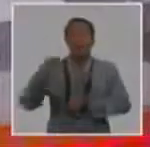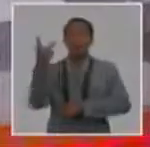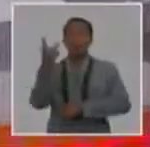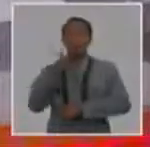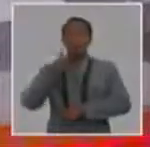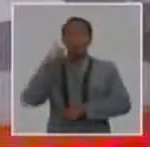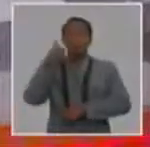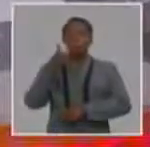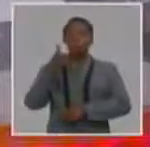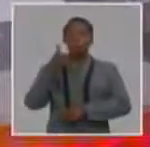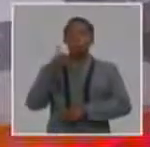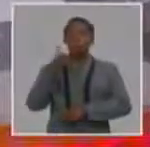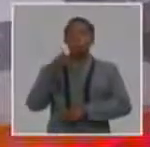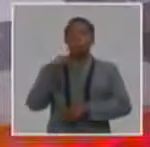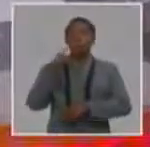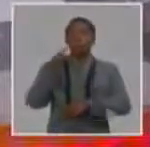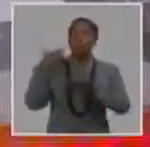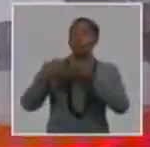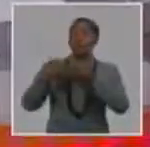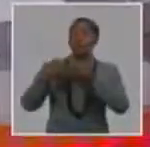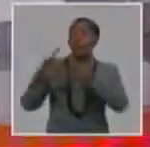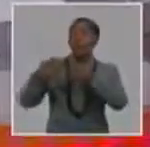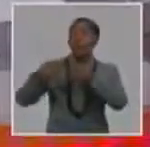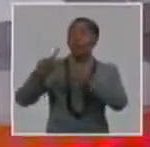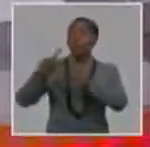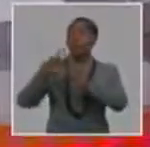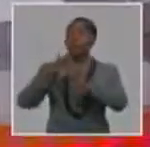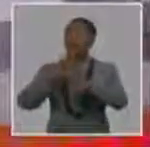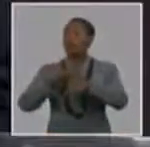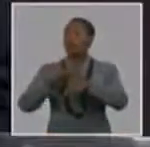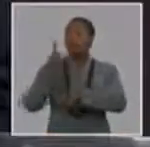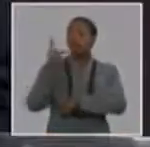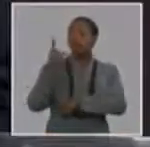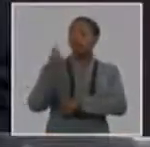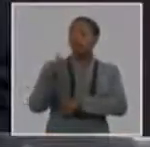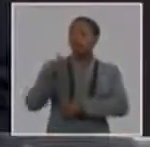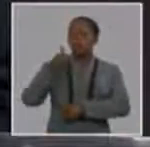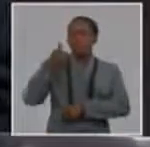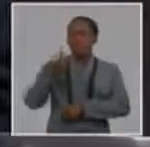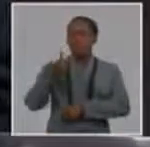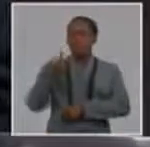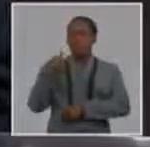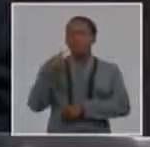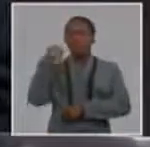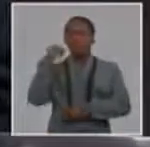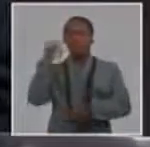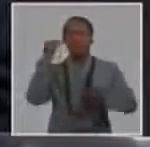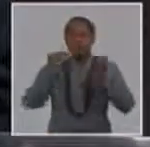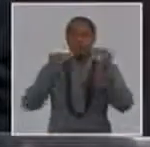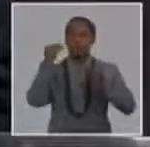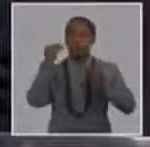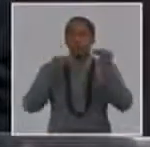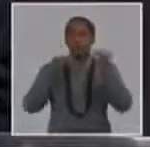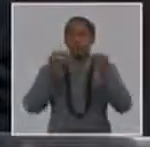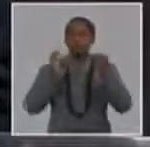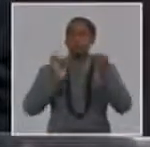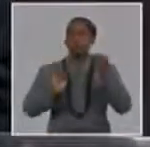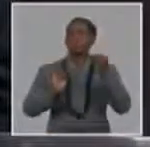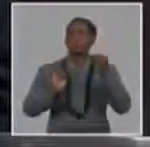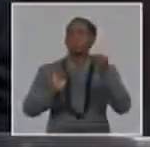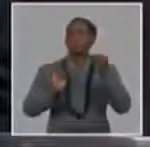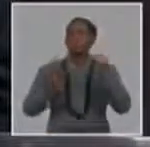incrementa significativamente este año. Tenemos que referirnos a el valor que tenía esto en